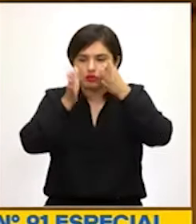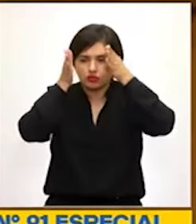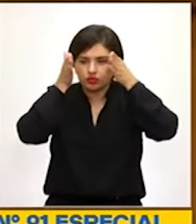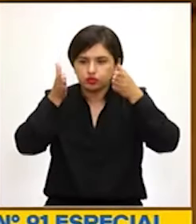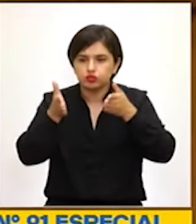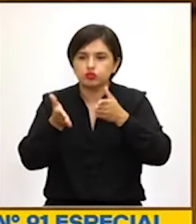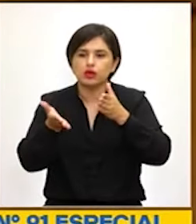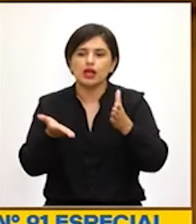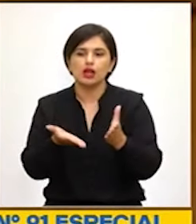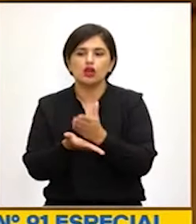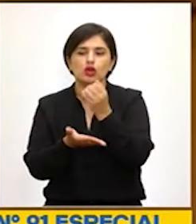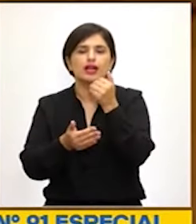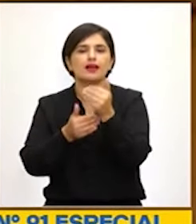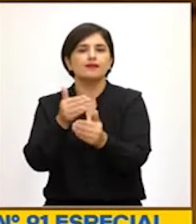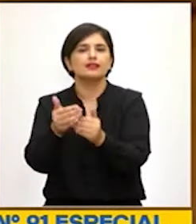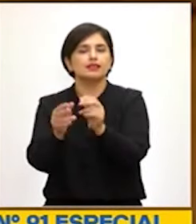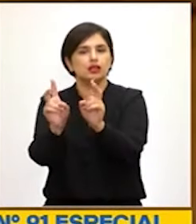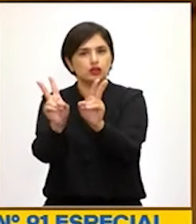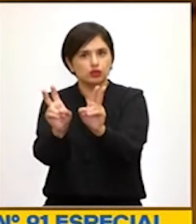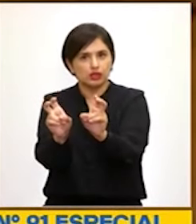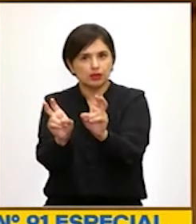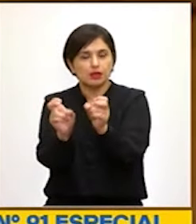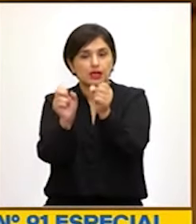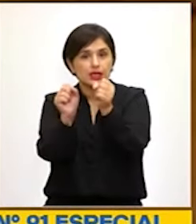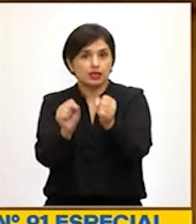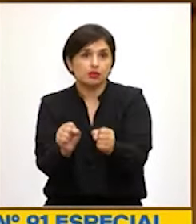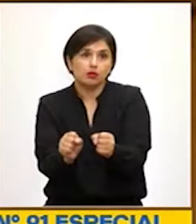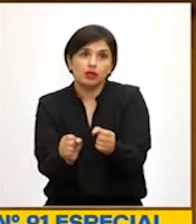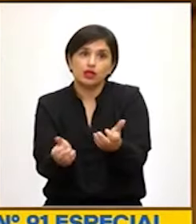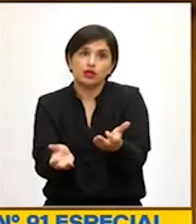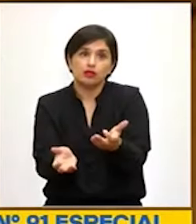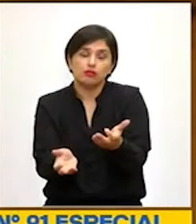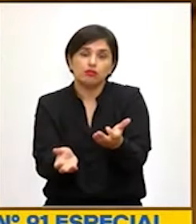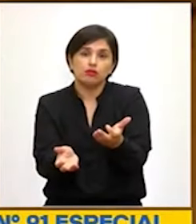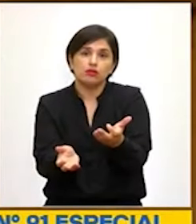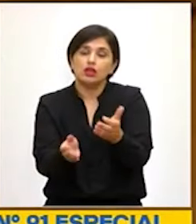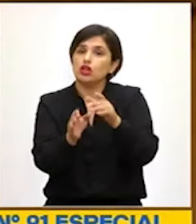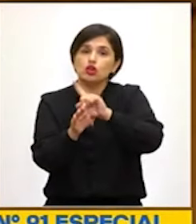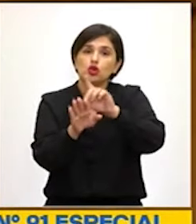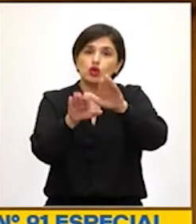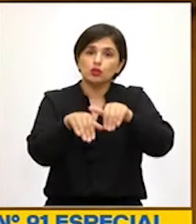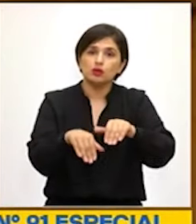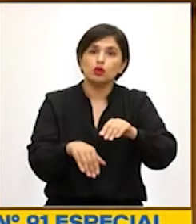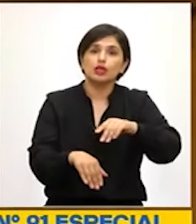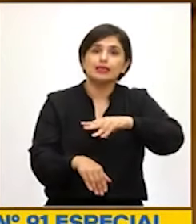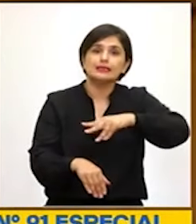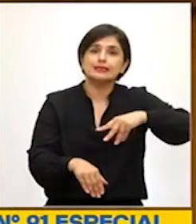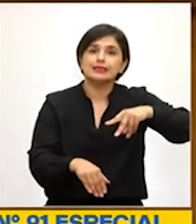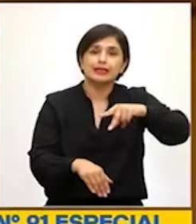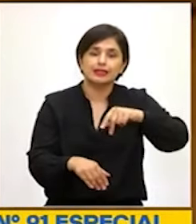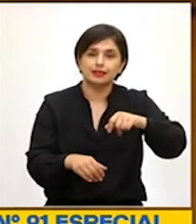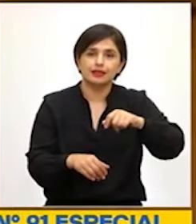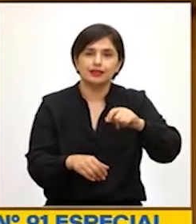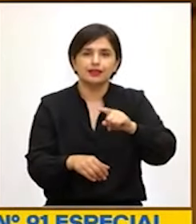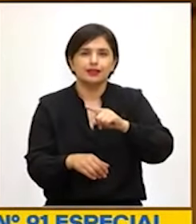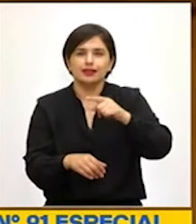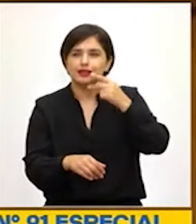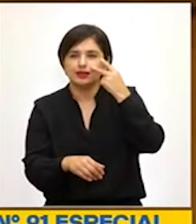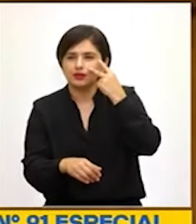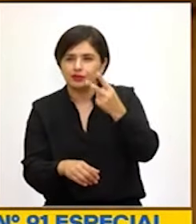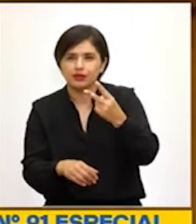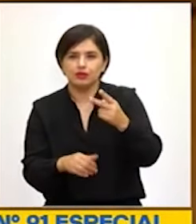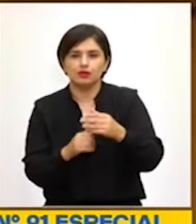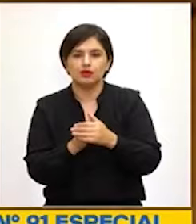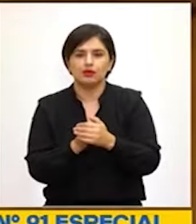lograr avanzar en un tema que puede ser como el día de mañana que no nos pasa lo que nos pasó con El Salitre que no tuvimos la visión la expectativa